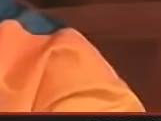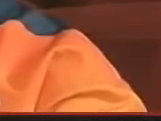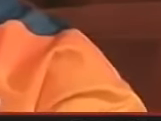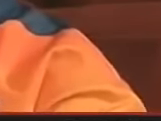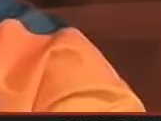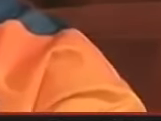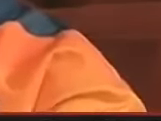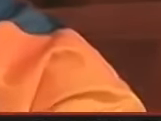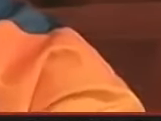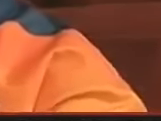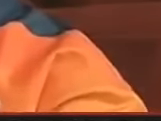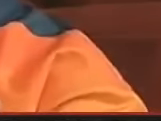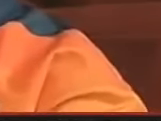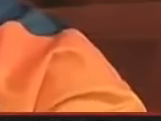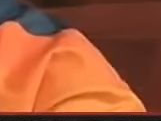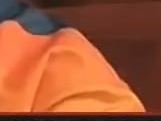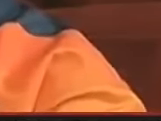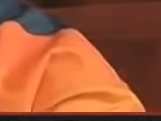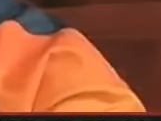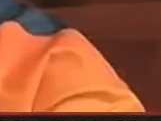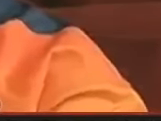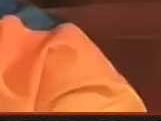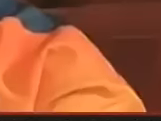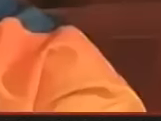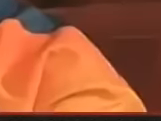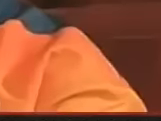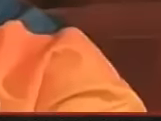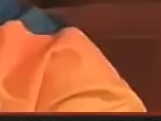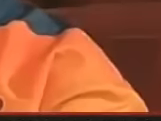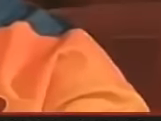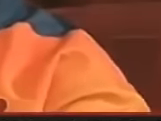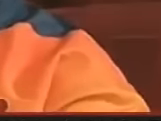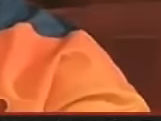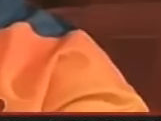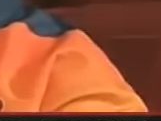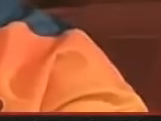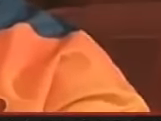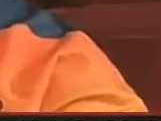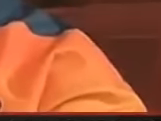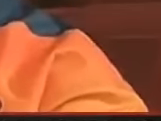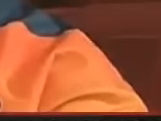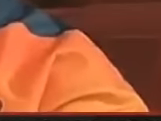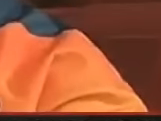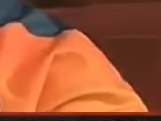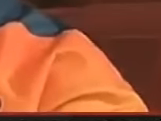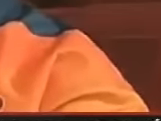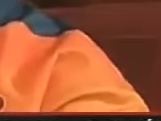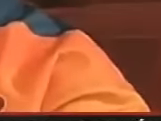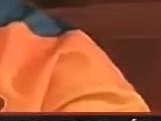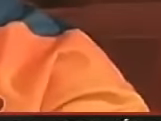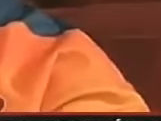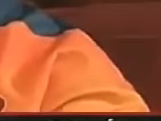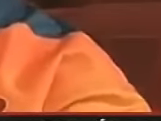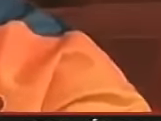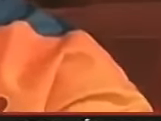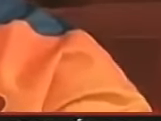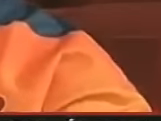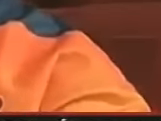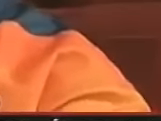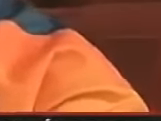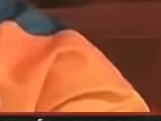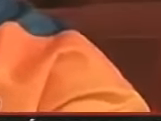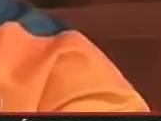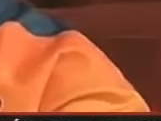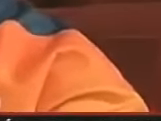mensaje pues provocador de un presidente de un jefe de estado además ir a la a la línea de facto eh